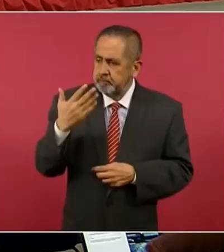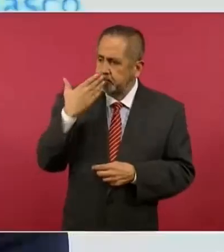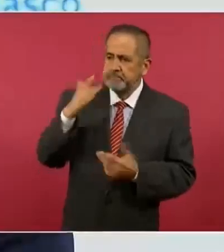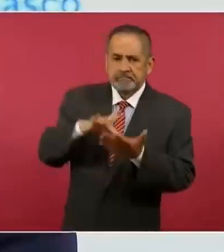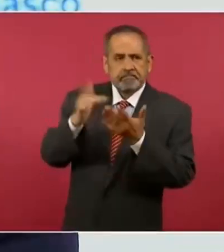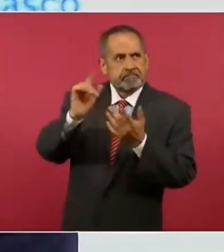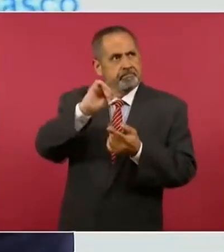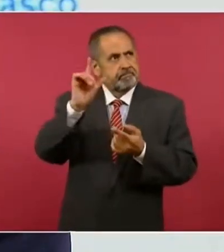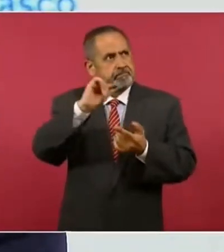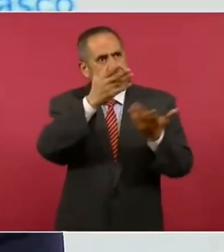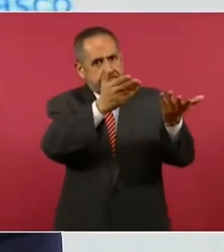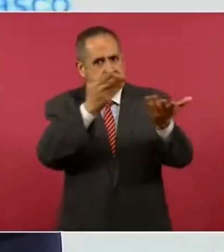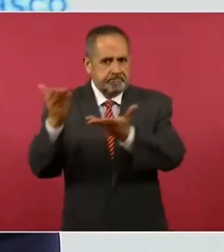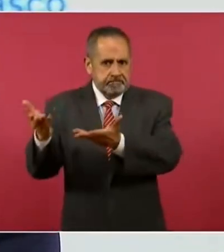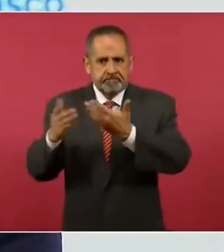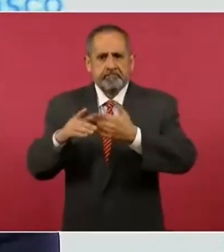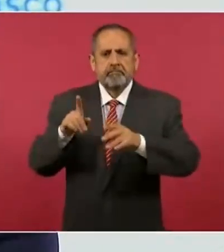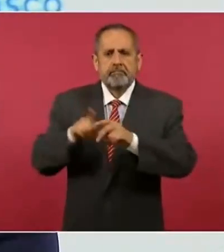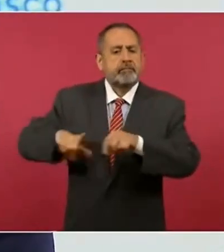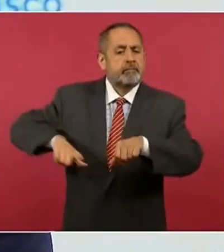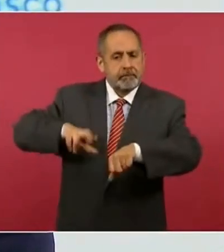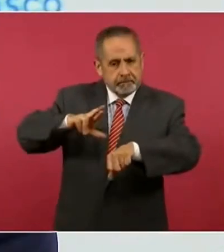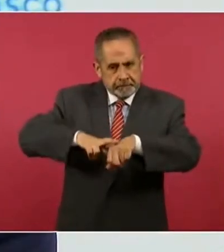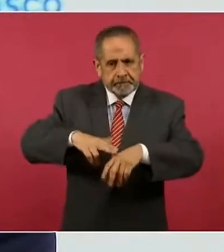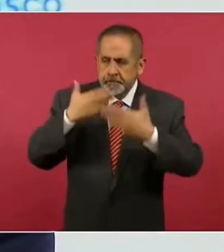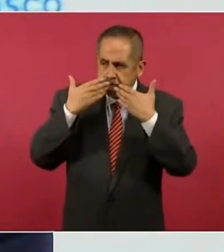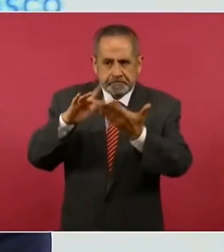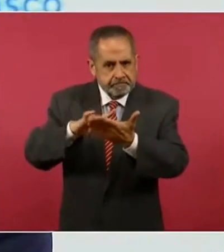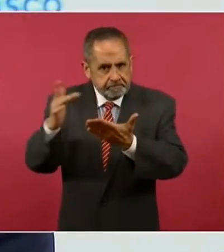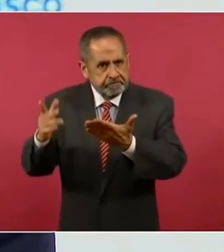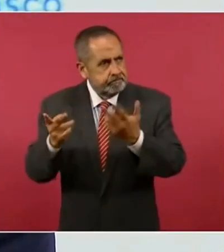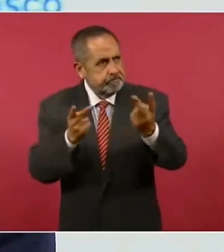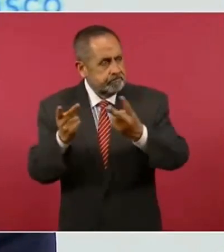las autoridades locales, sobre todo a los gobernadores,